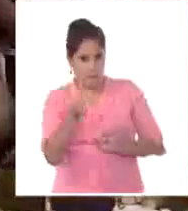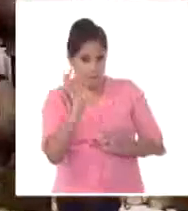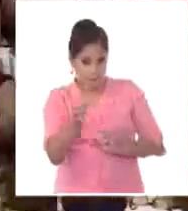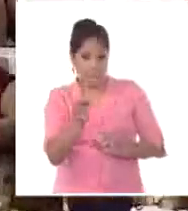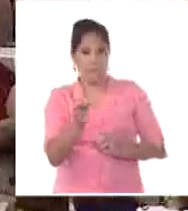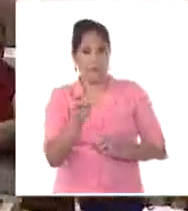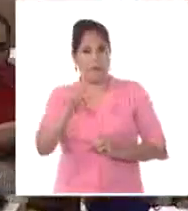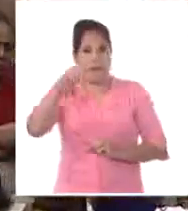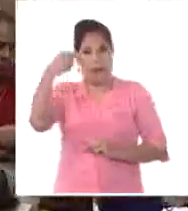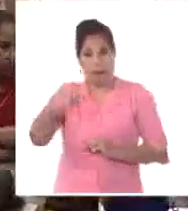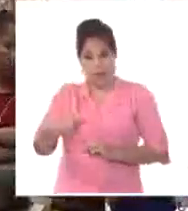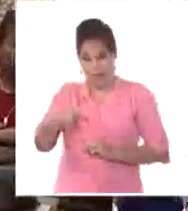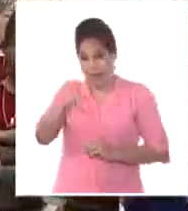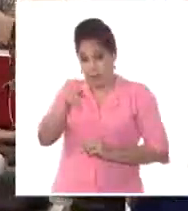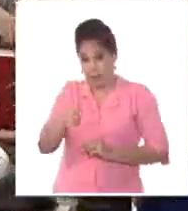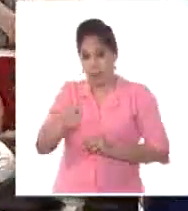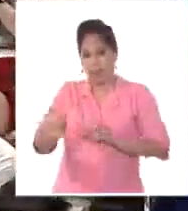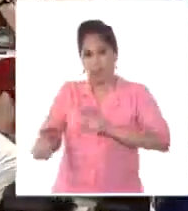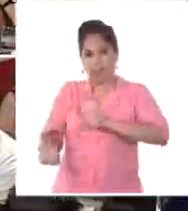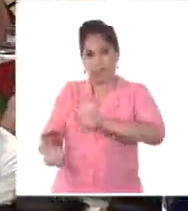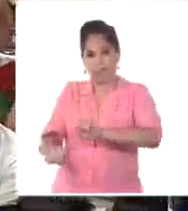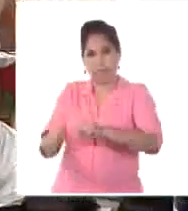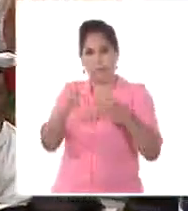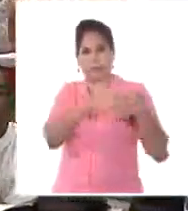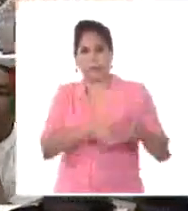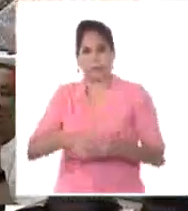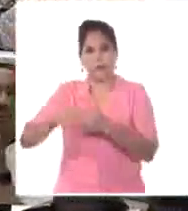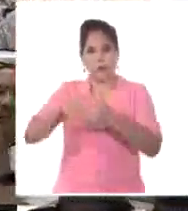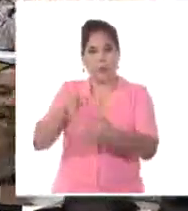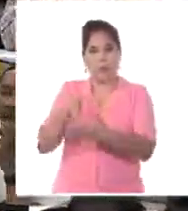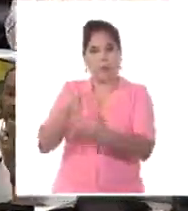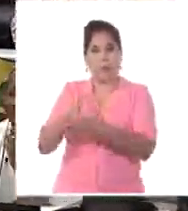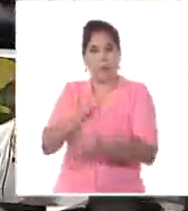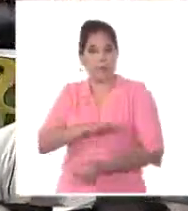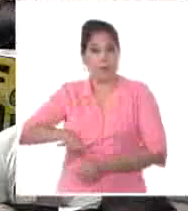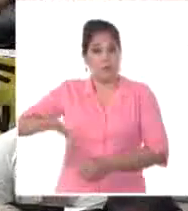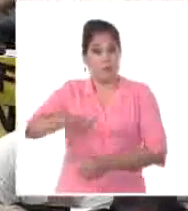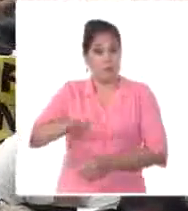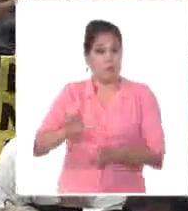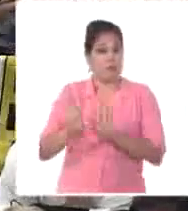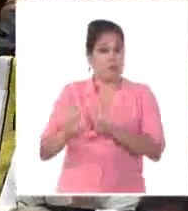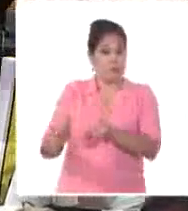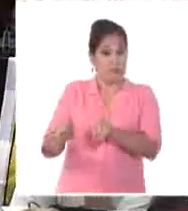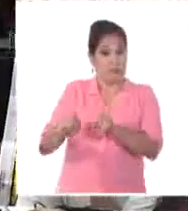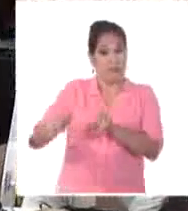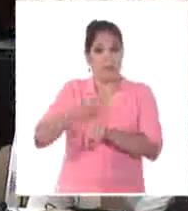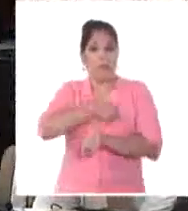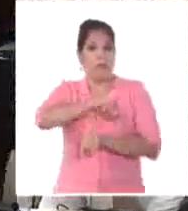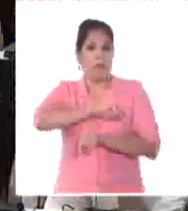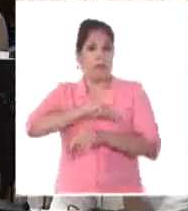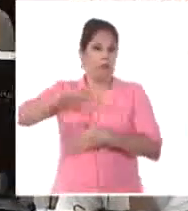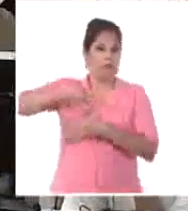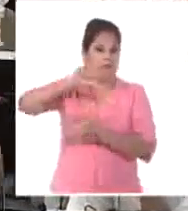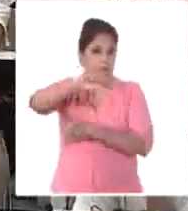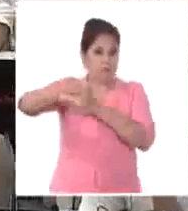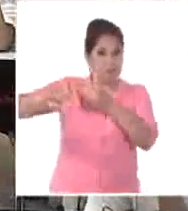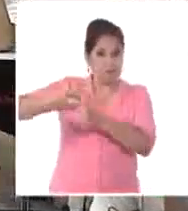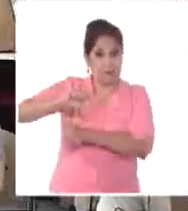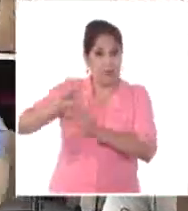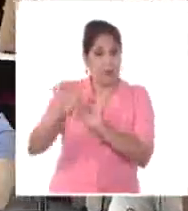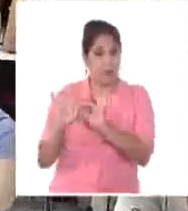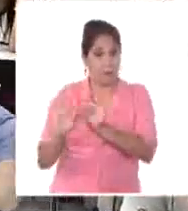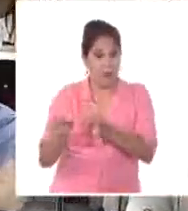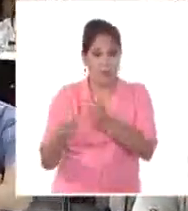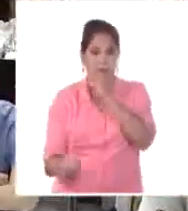misma doctrina hegemónica e injerencista que desprecia a los pueblos latinoamericanos y caribeños,